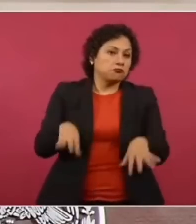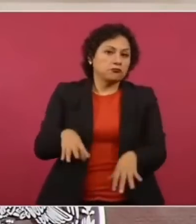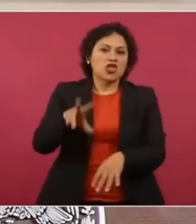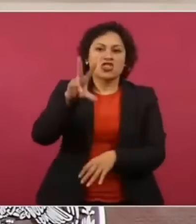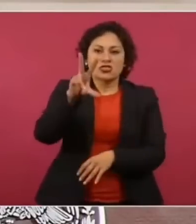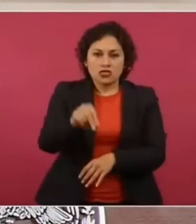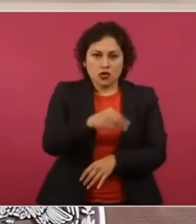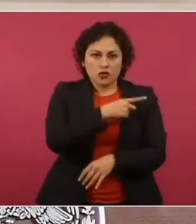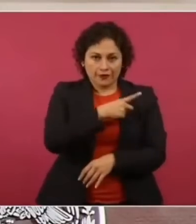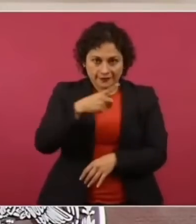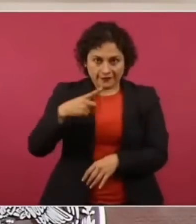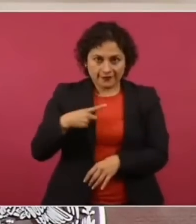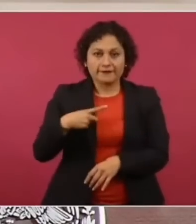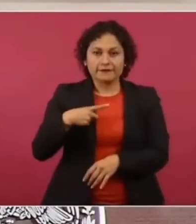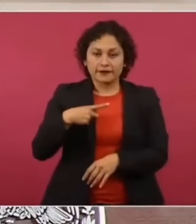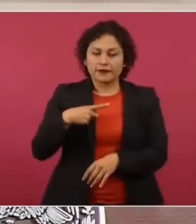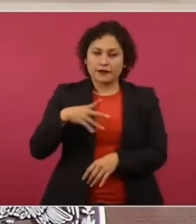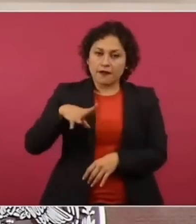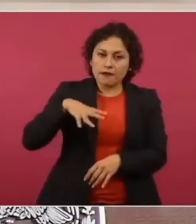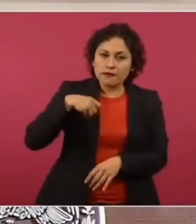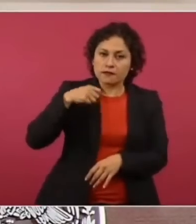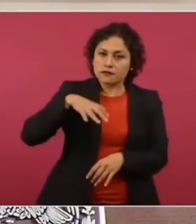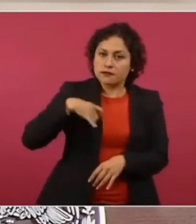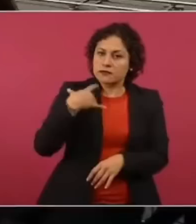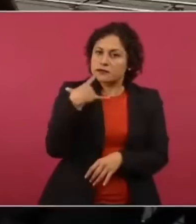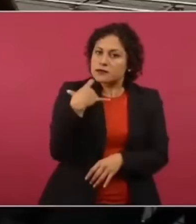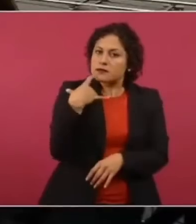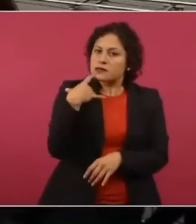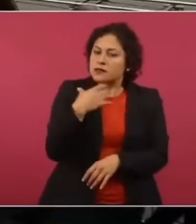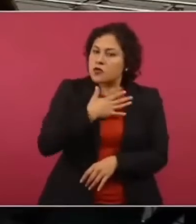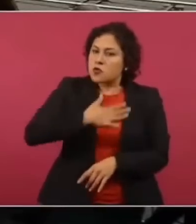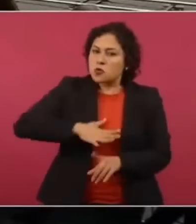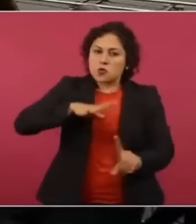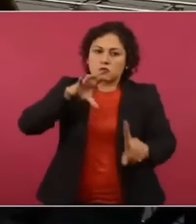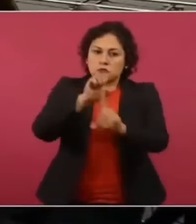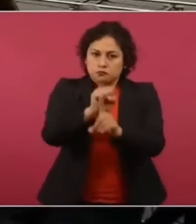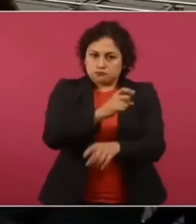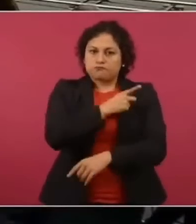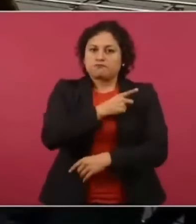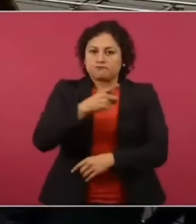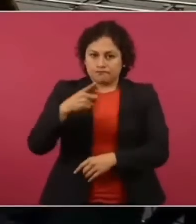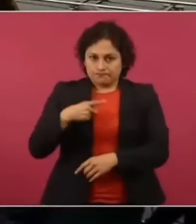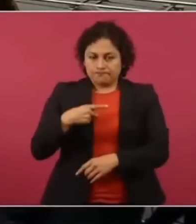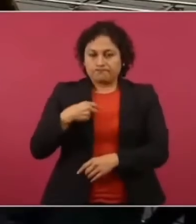hay que seguir luchando por la justicia. Entonces, que